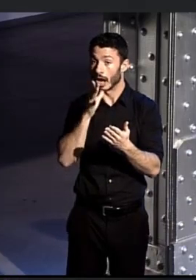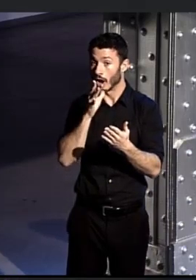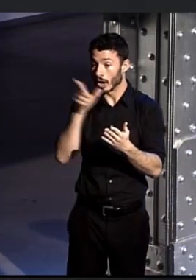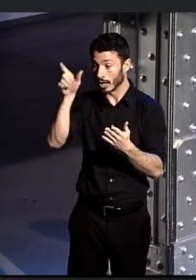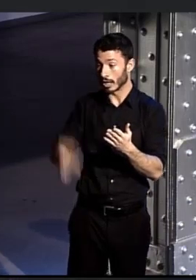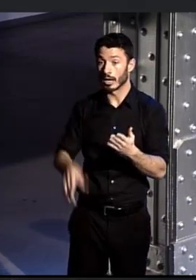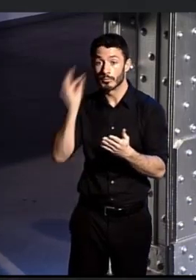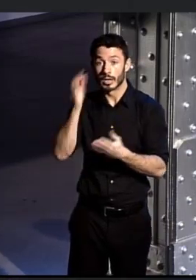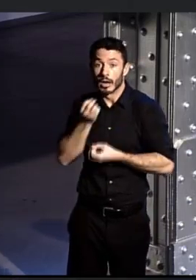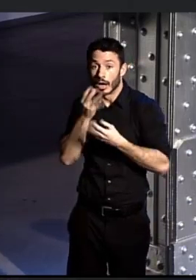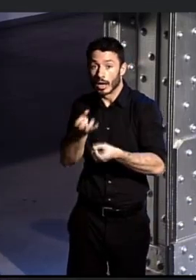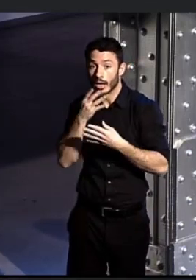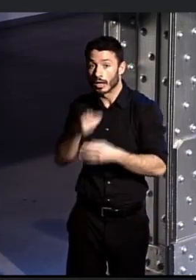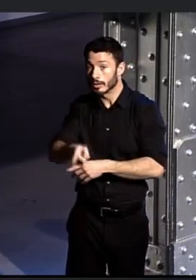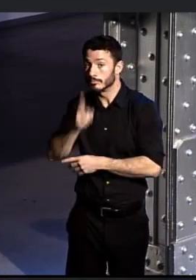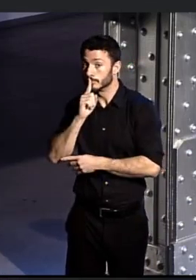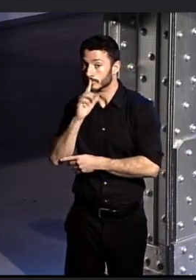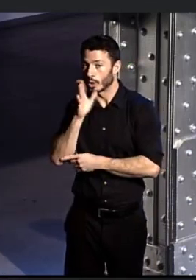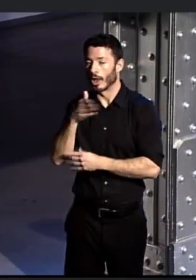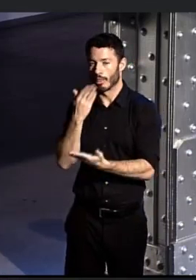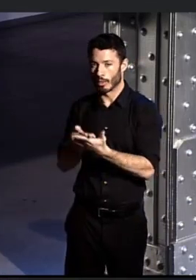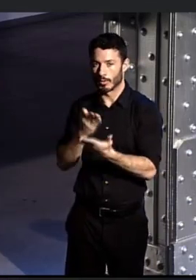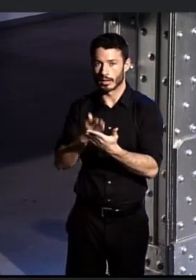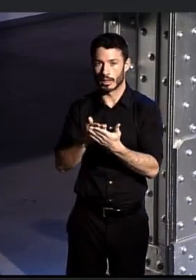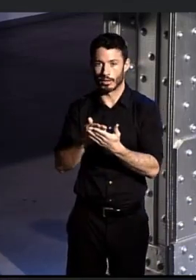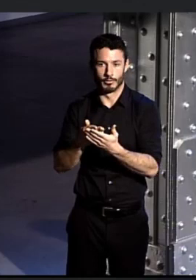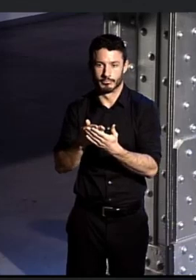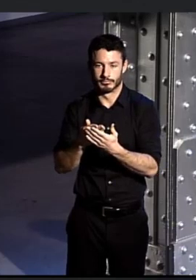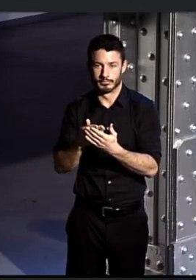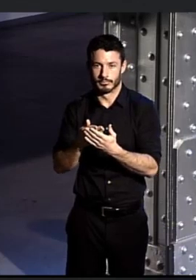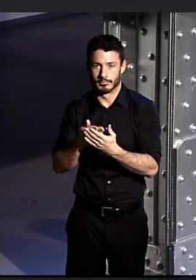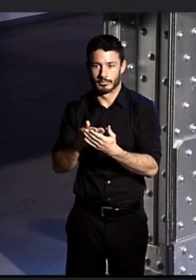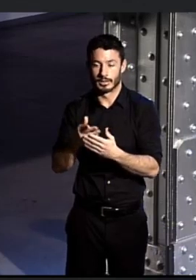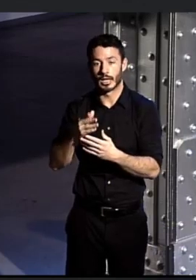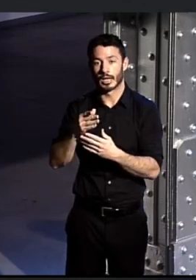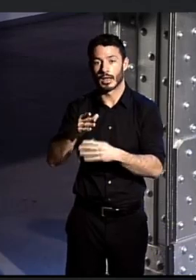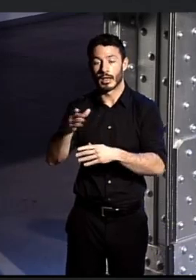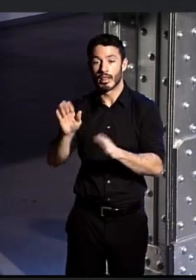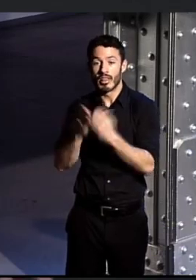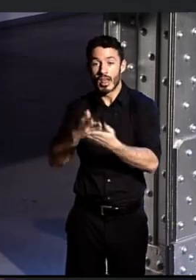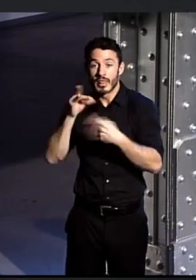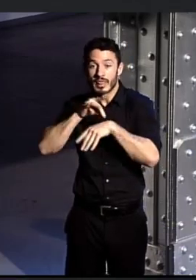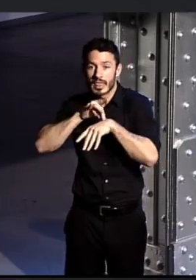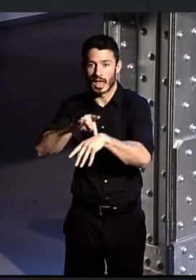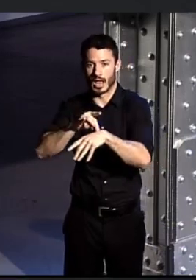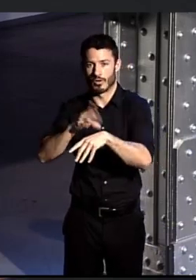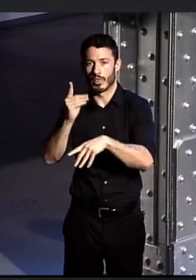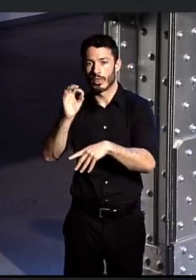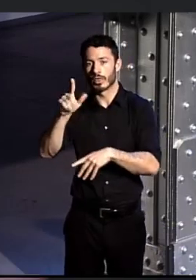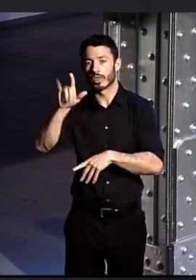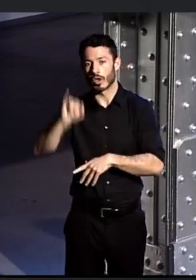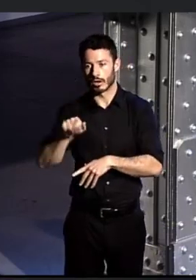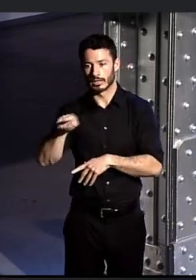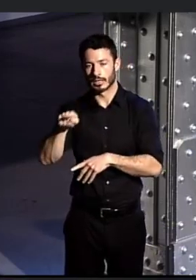se calla porque aquí hay una documentación de primera mano que es el diario de Dolly Brannigan, que es la mejor escritora, la